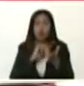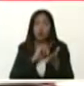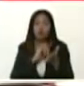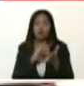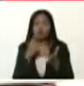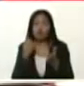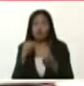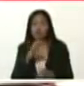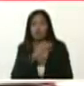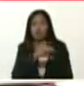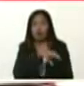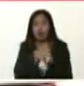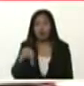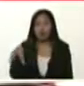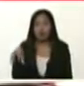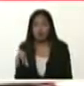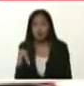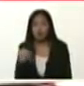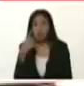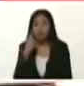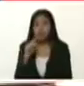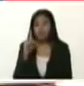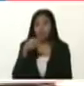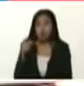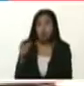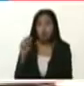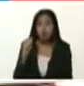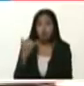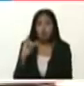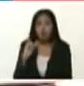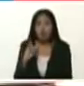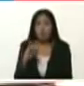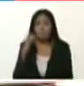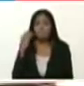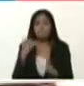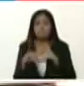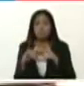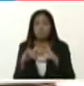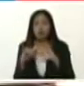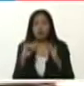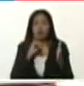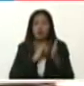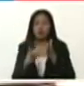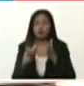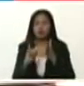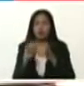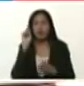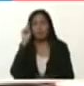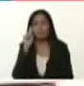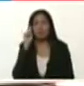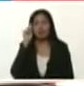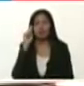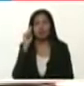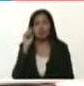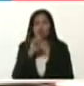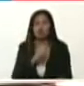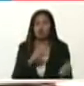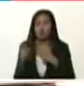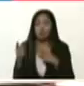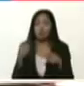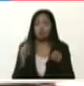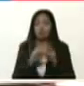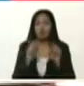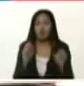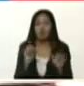en las regiones, ¿verdad? Me imagino que tienen. Mandarla por videitos en Twitter,